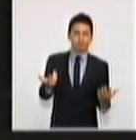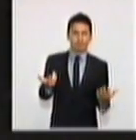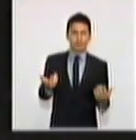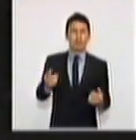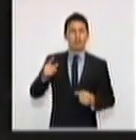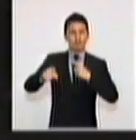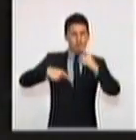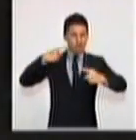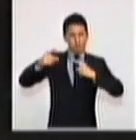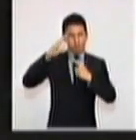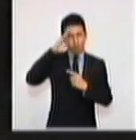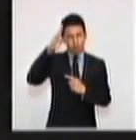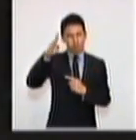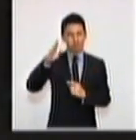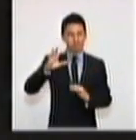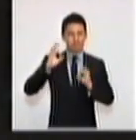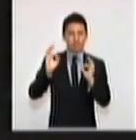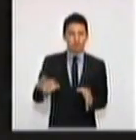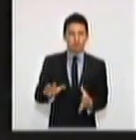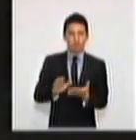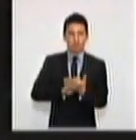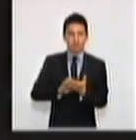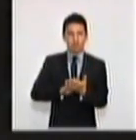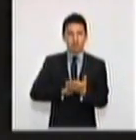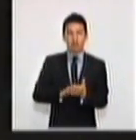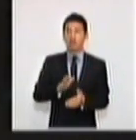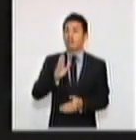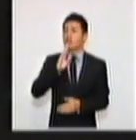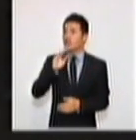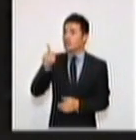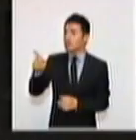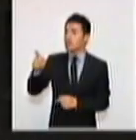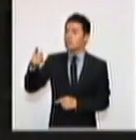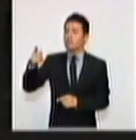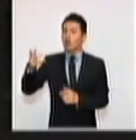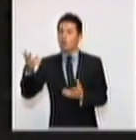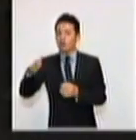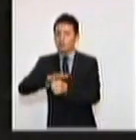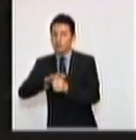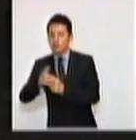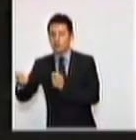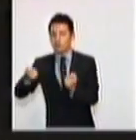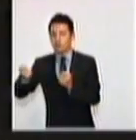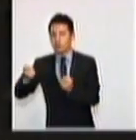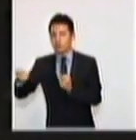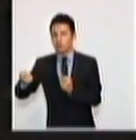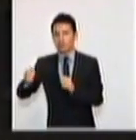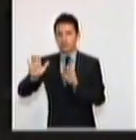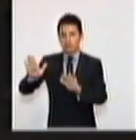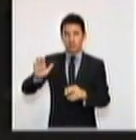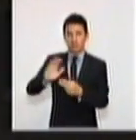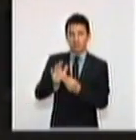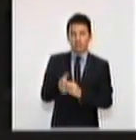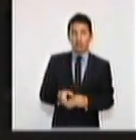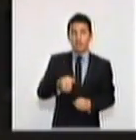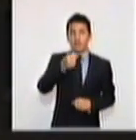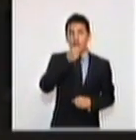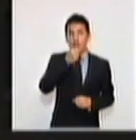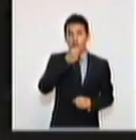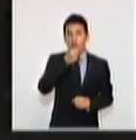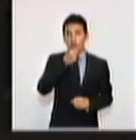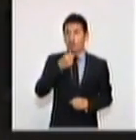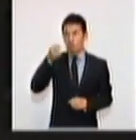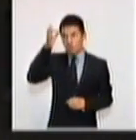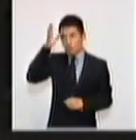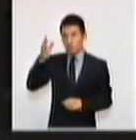ya veremos. Eso dependerá de quien esté fijando las circunstancias, pero no será a punta de micrófono como nos